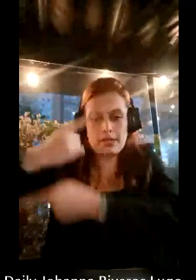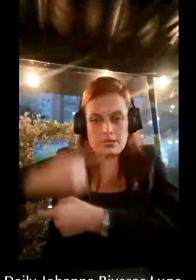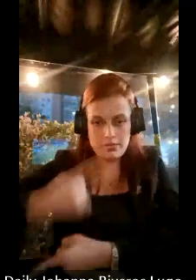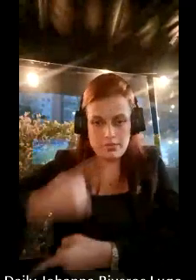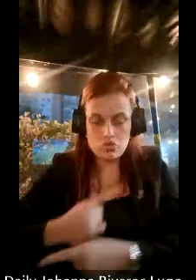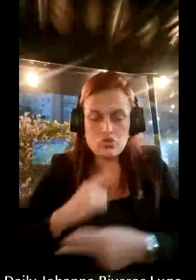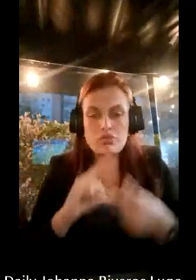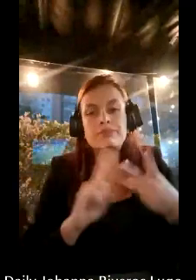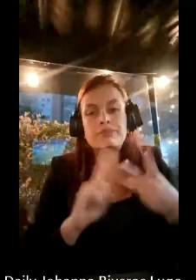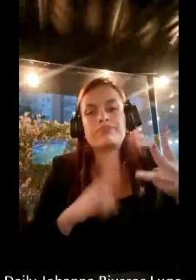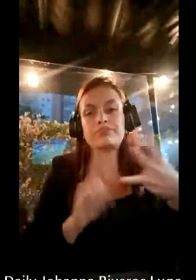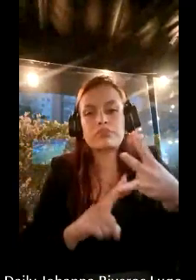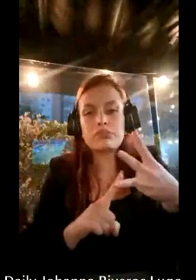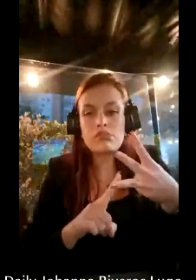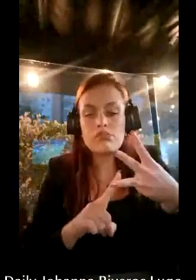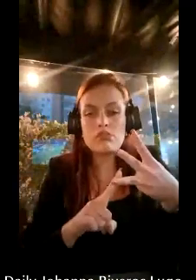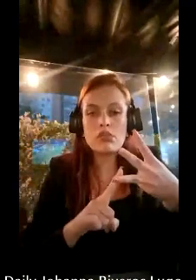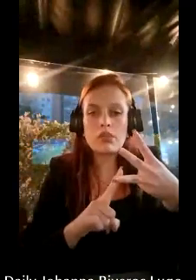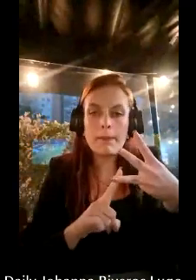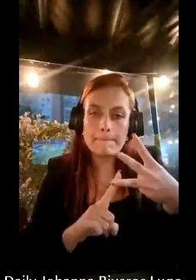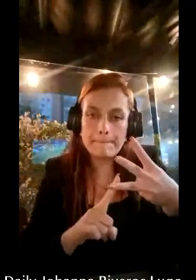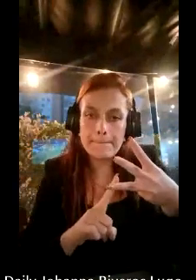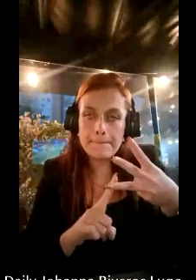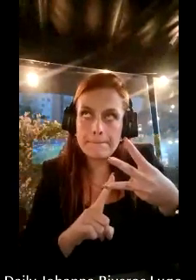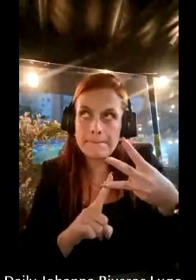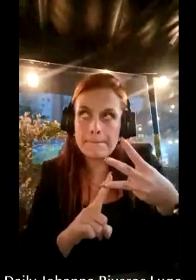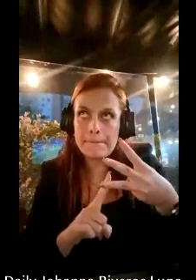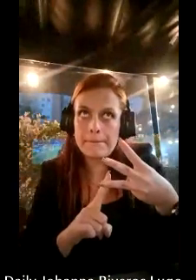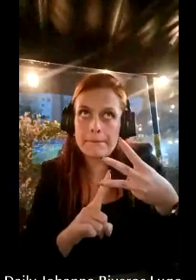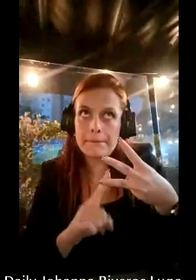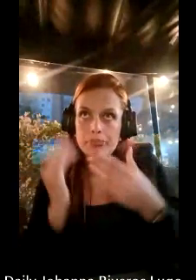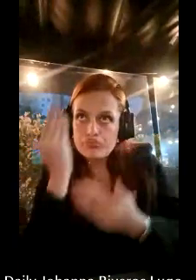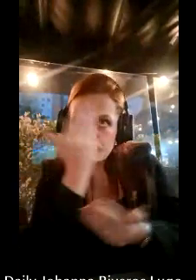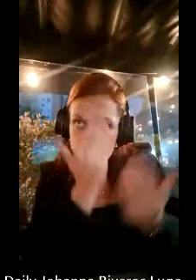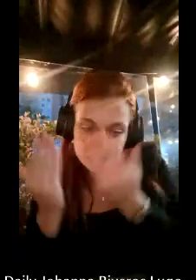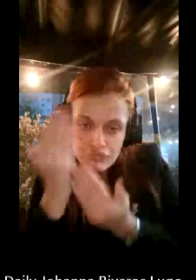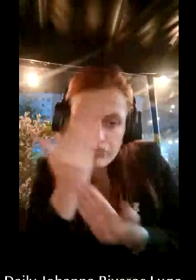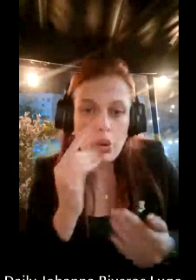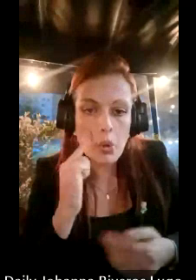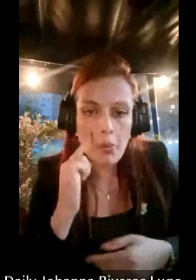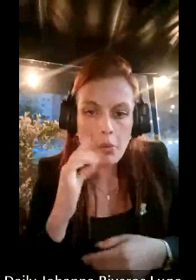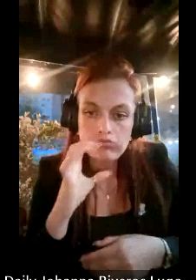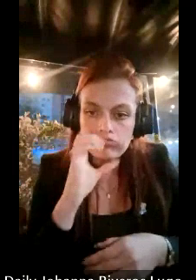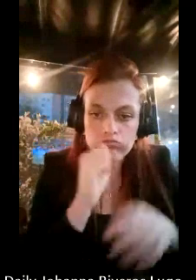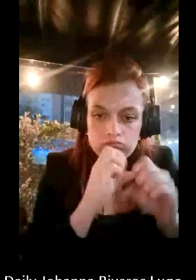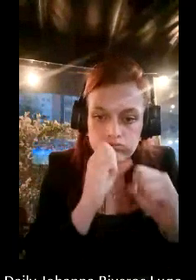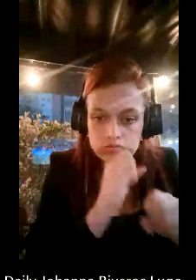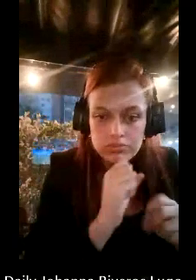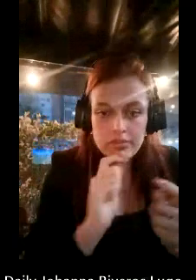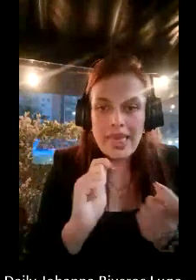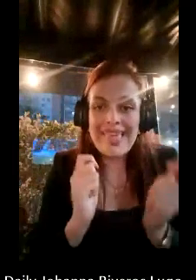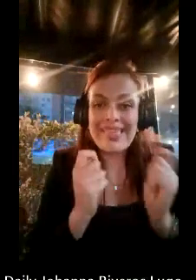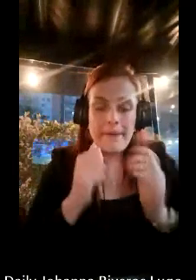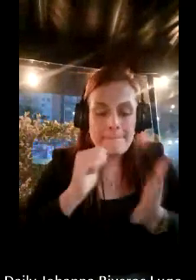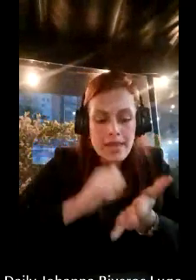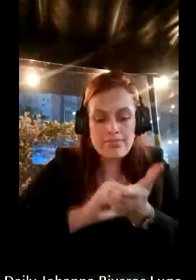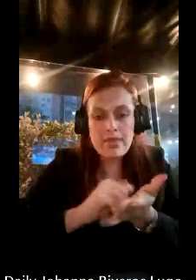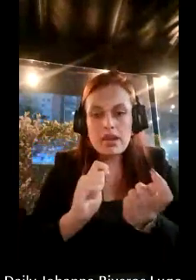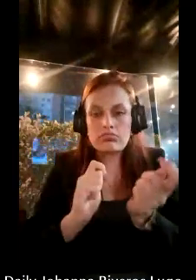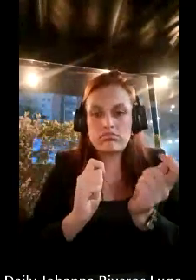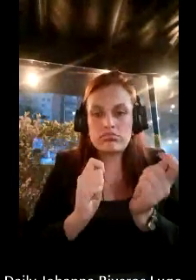El tercero es verificar las transformaciones físicas de la materia utilizando